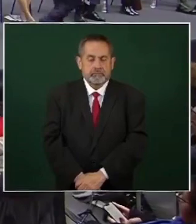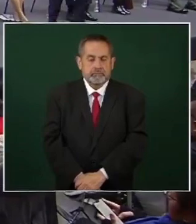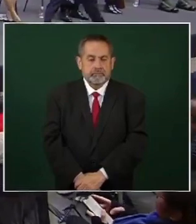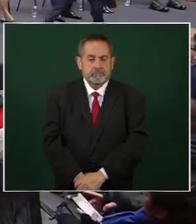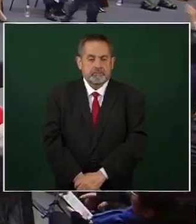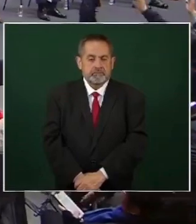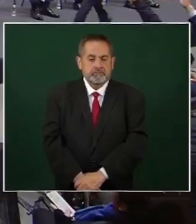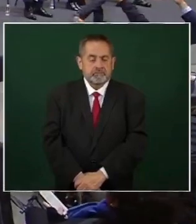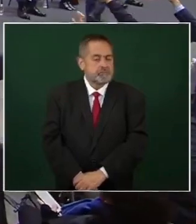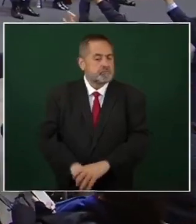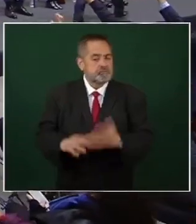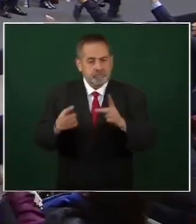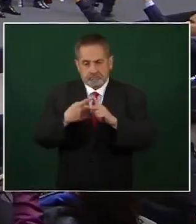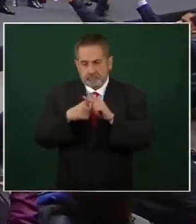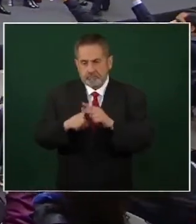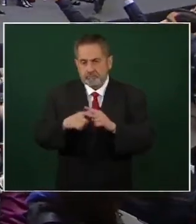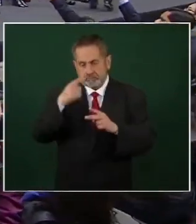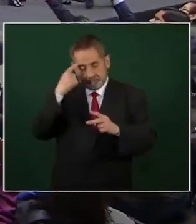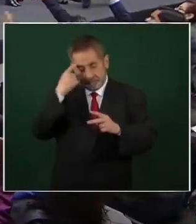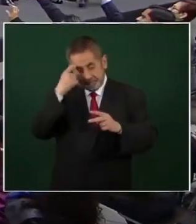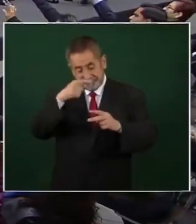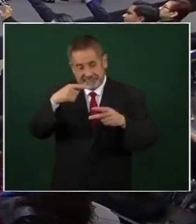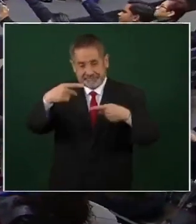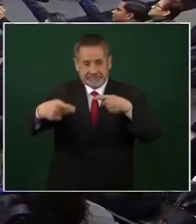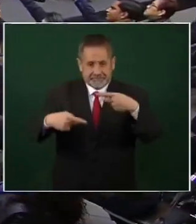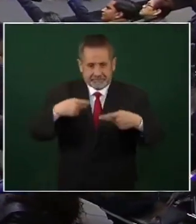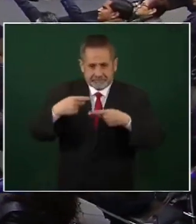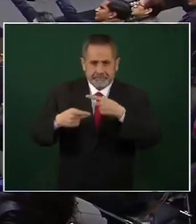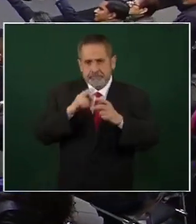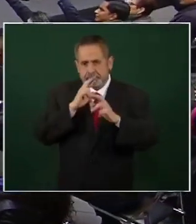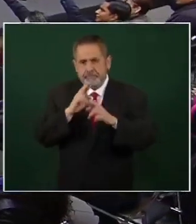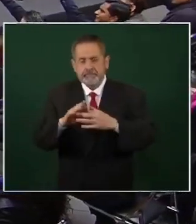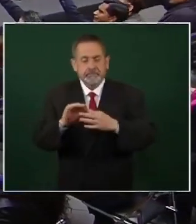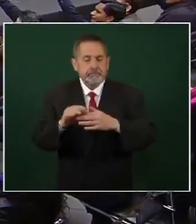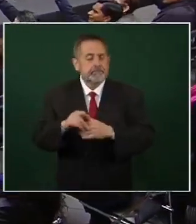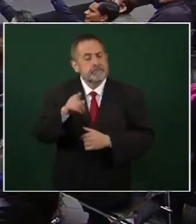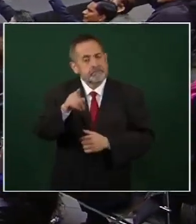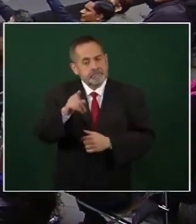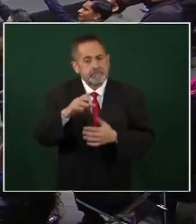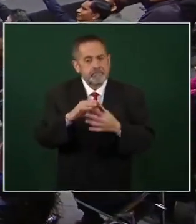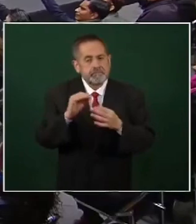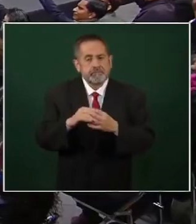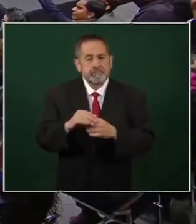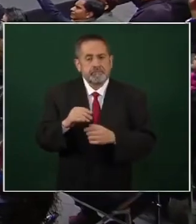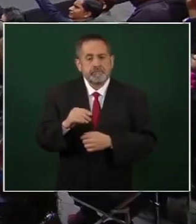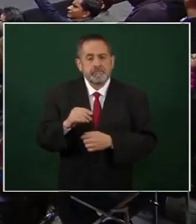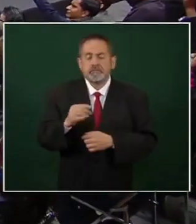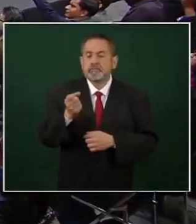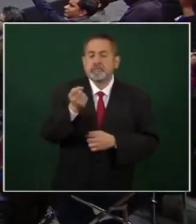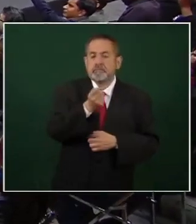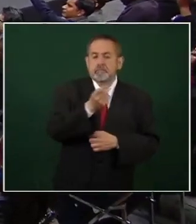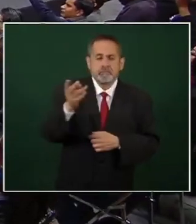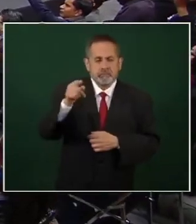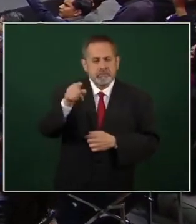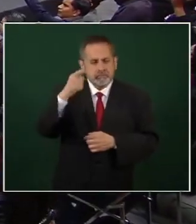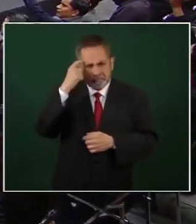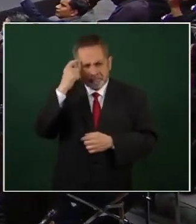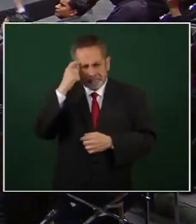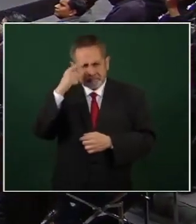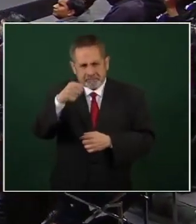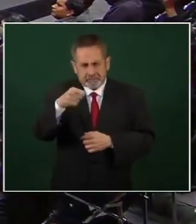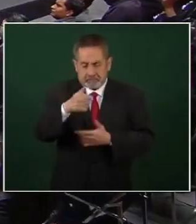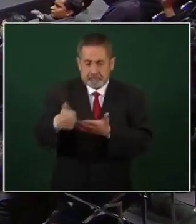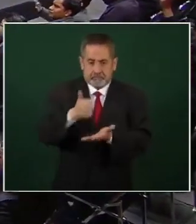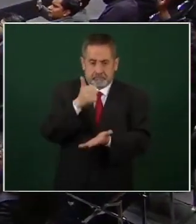Bueno, pues vamos a abrir para preguntas. Vamos, si les parece. Hay quienes cubren la